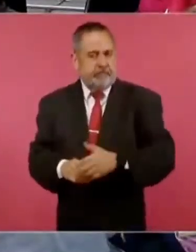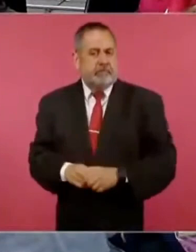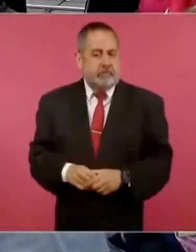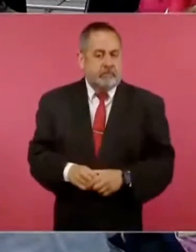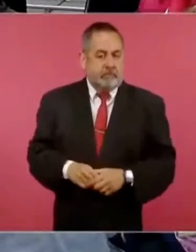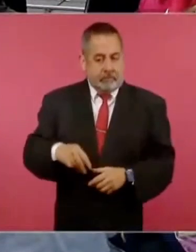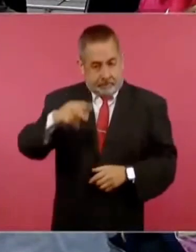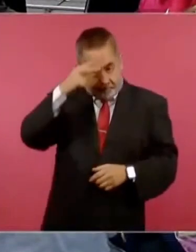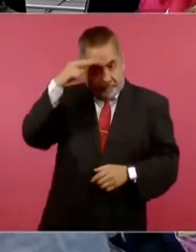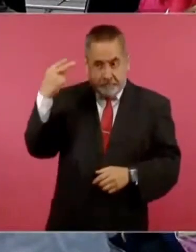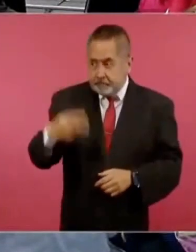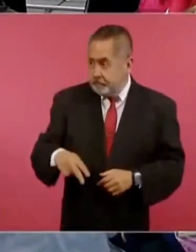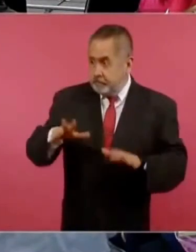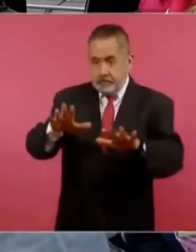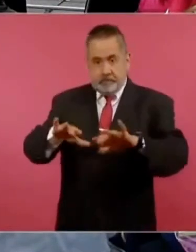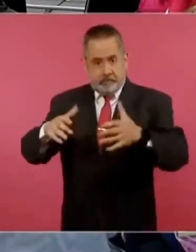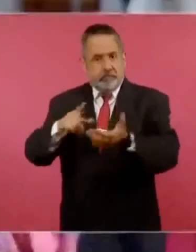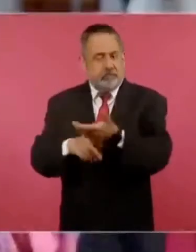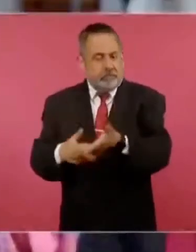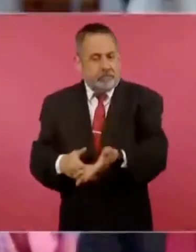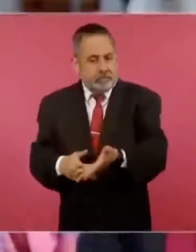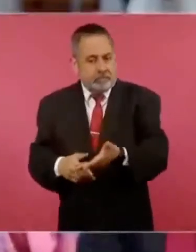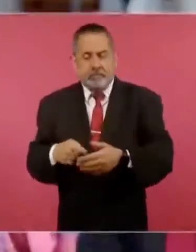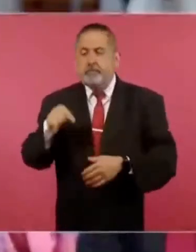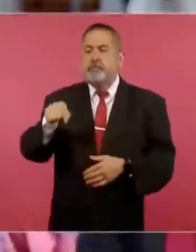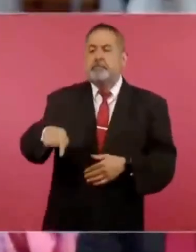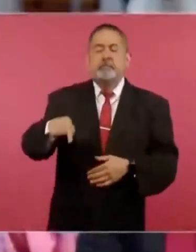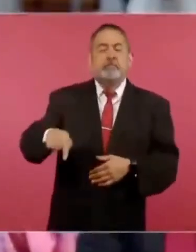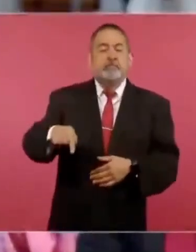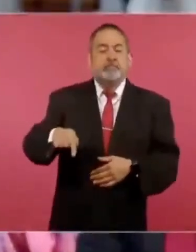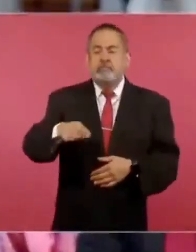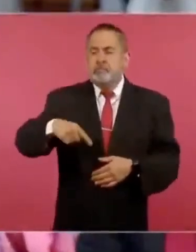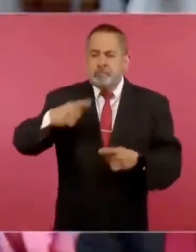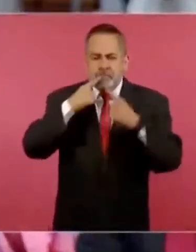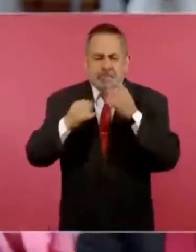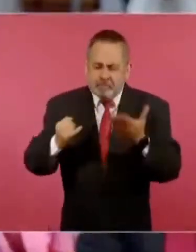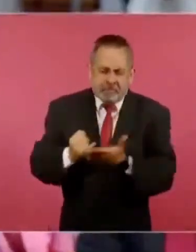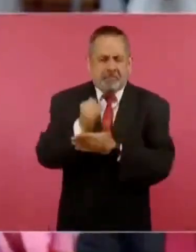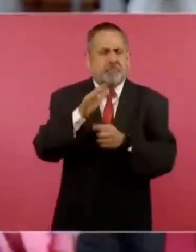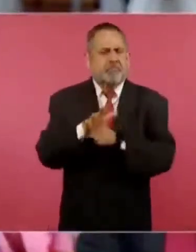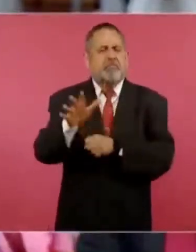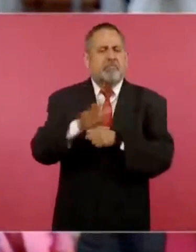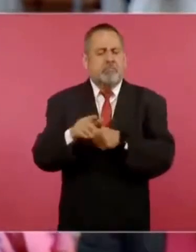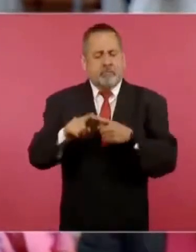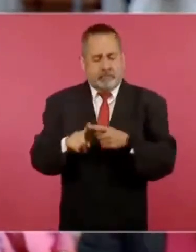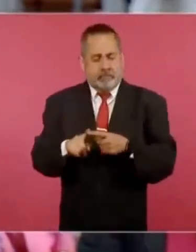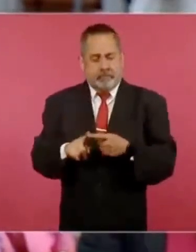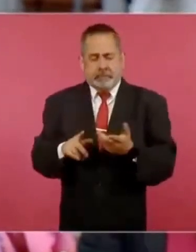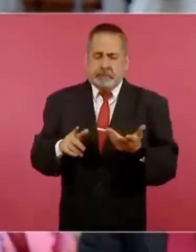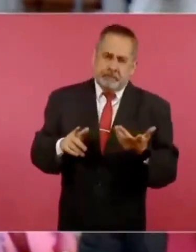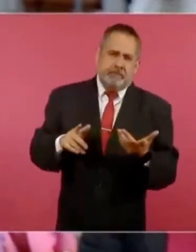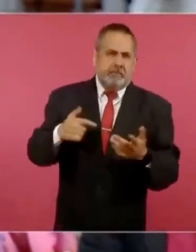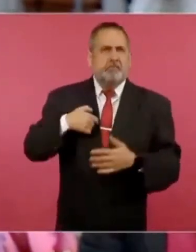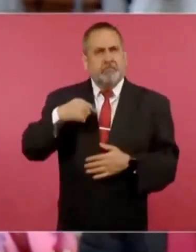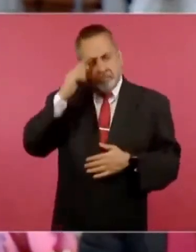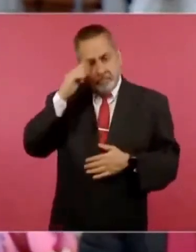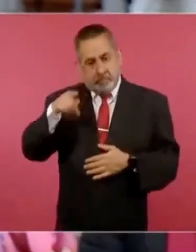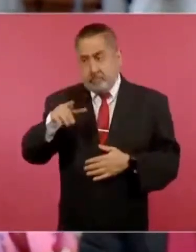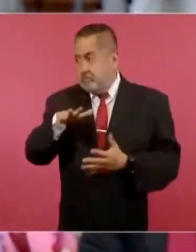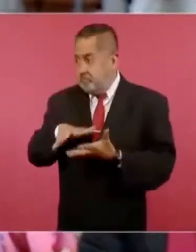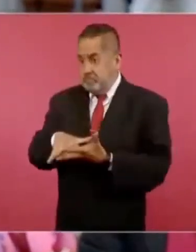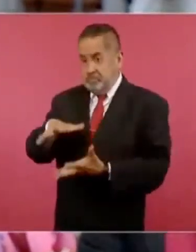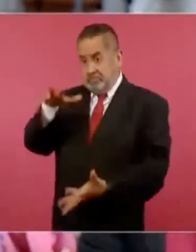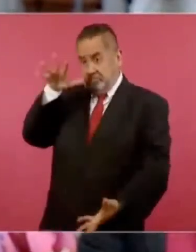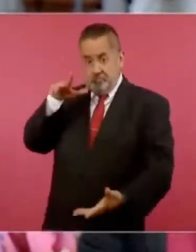el México contemporáneo. Uno de ellos fue la determinación, yo diría mayoritaria